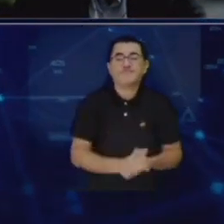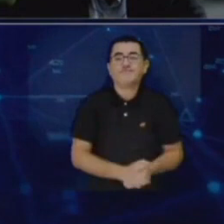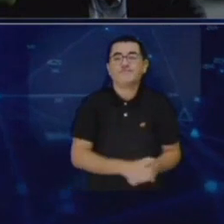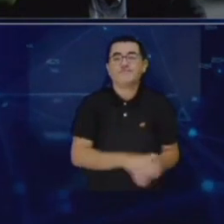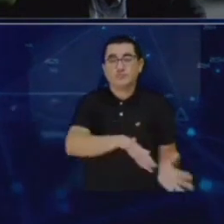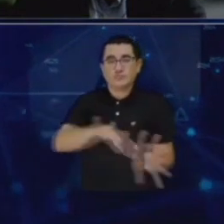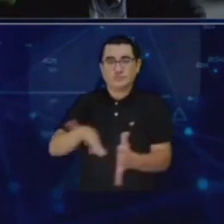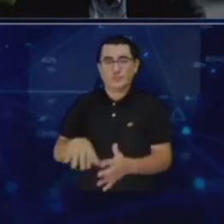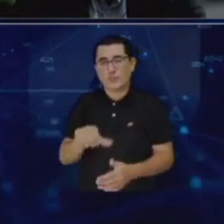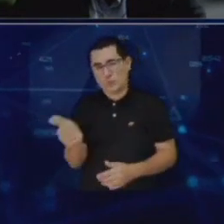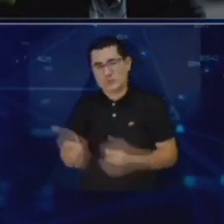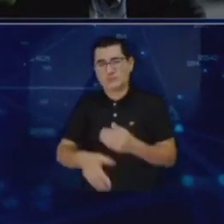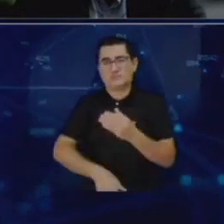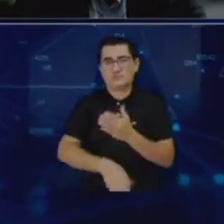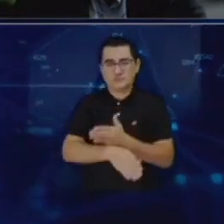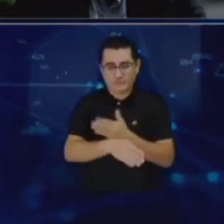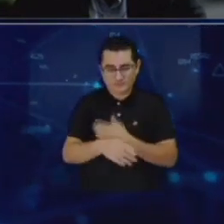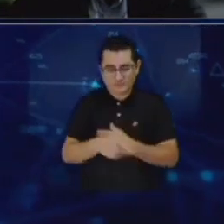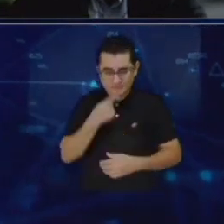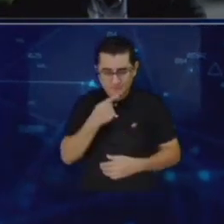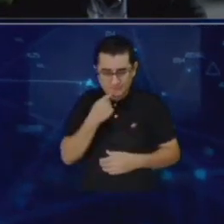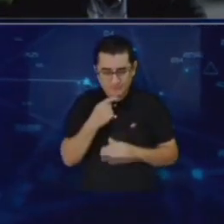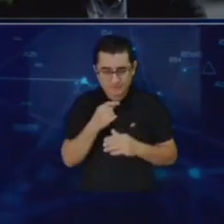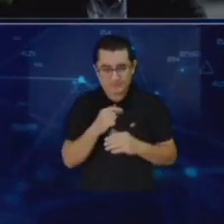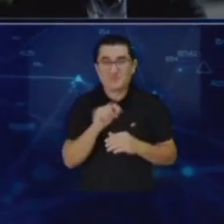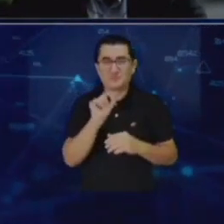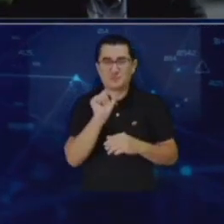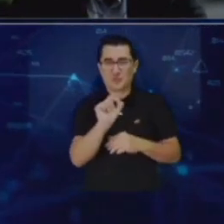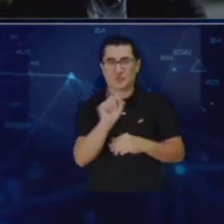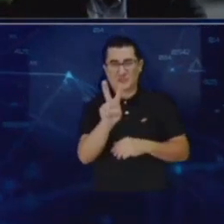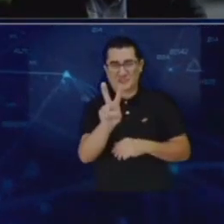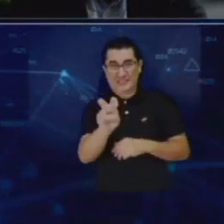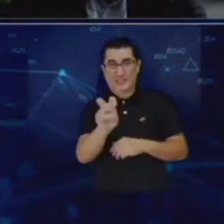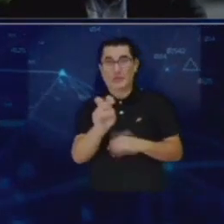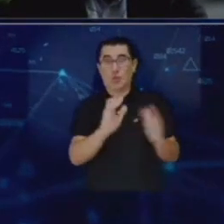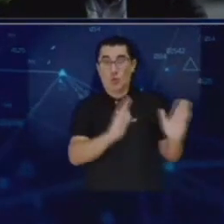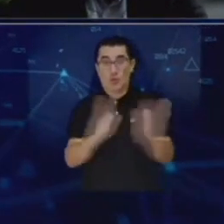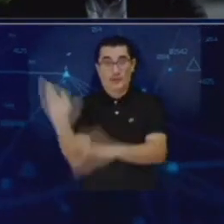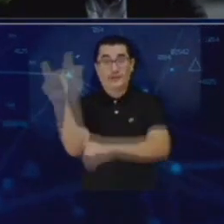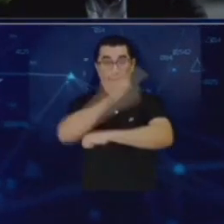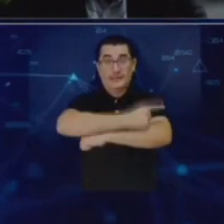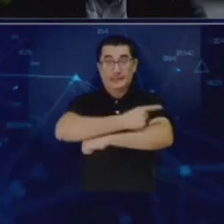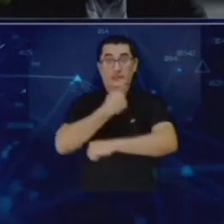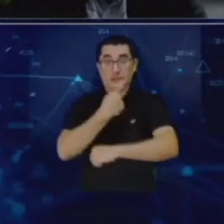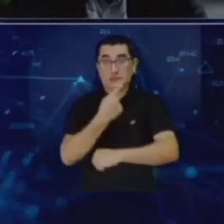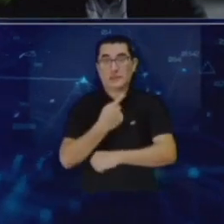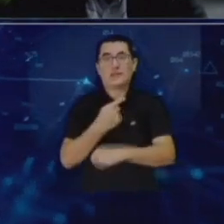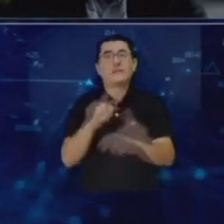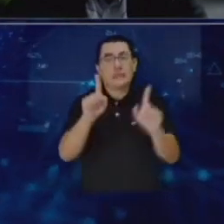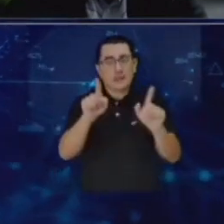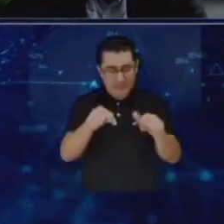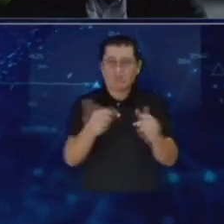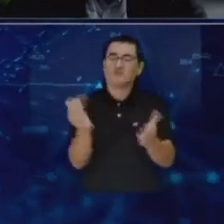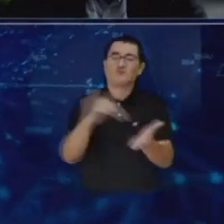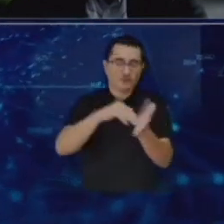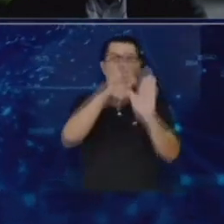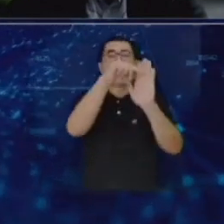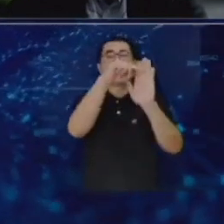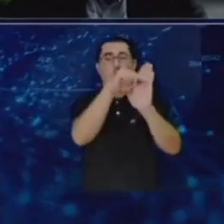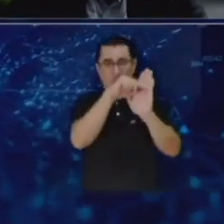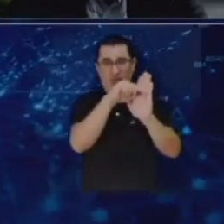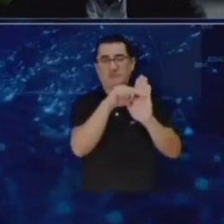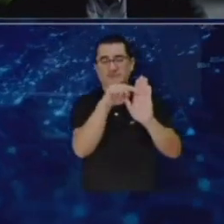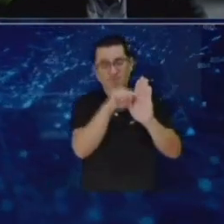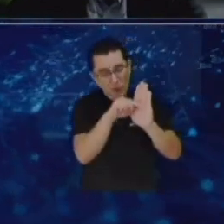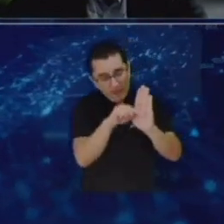En lo que se refiere al punto 7 del orden del día, el cual es un tema también regulatorio, precisamente se ha avanzado en